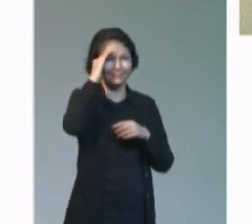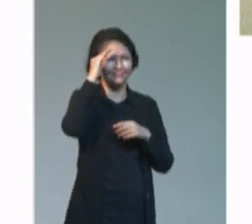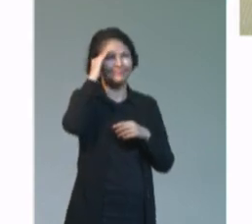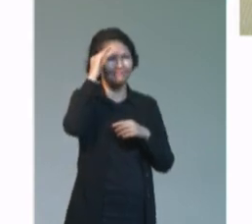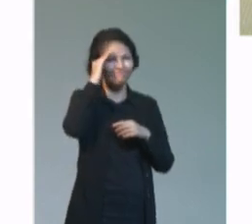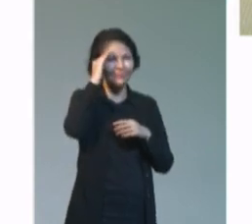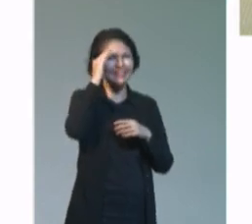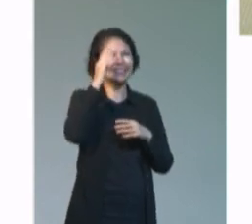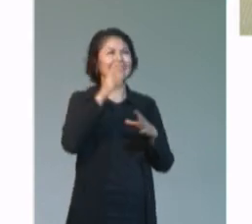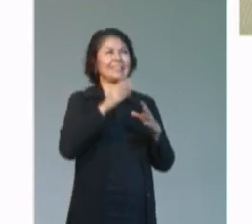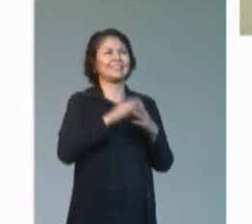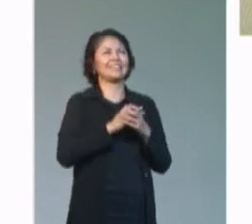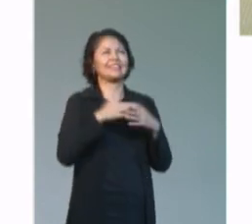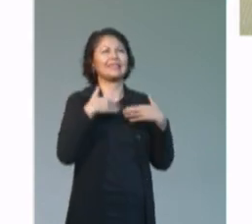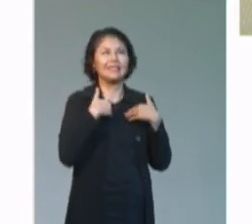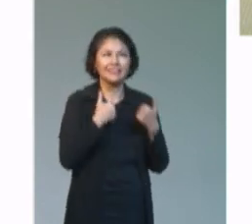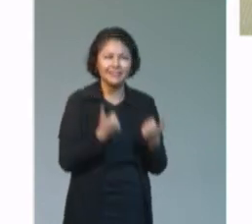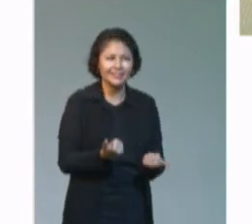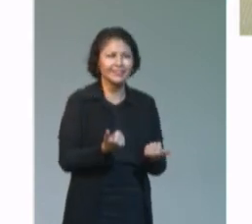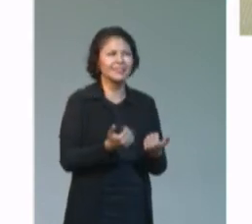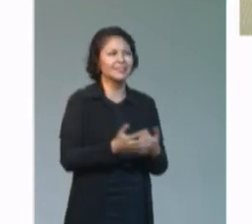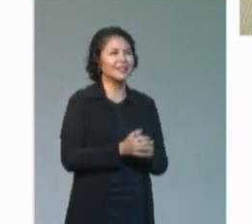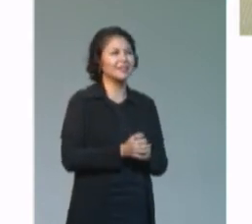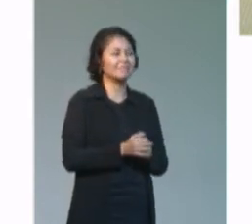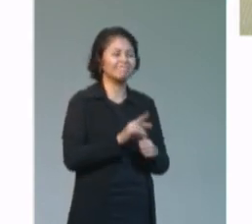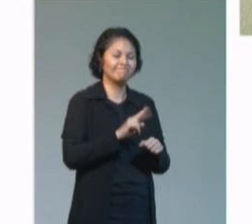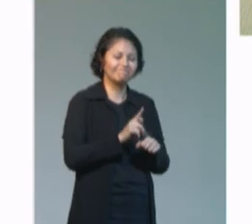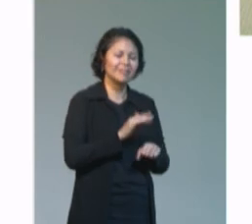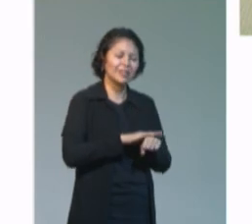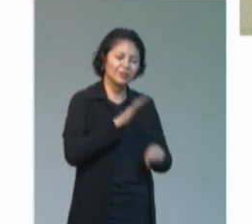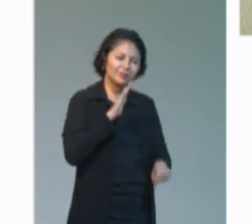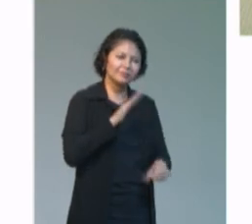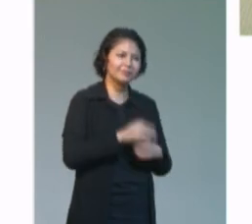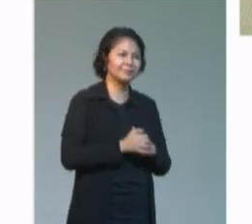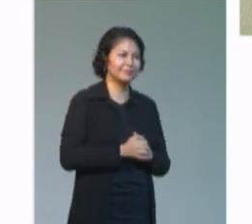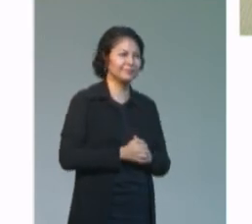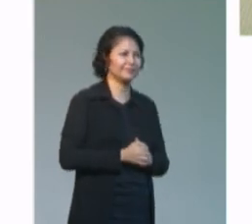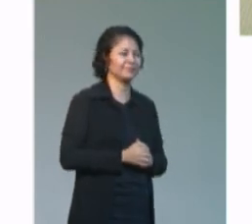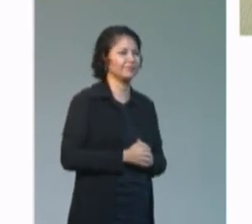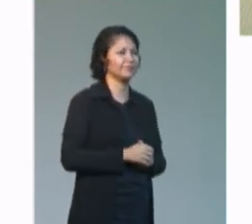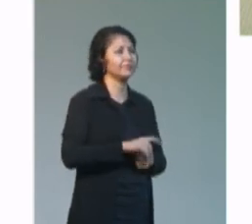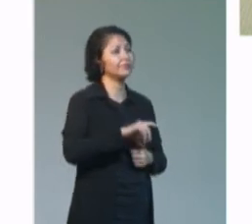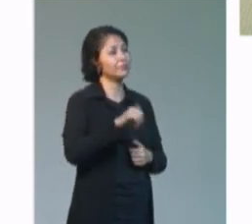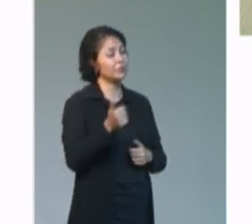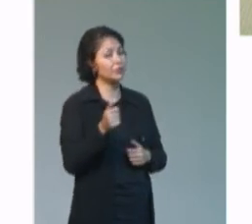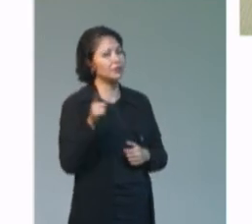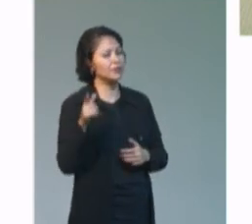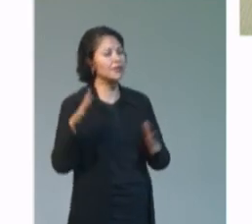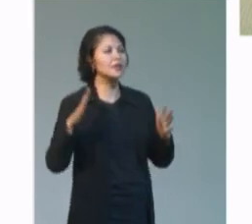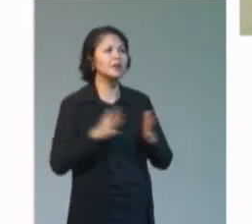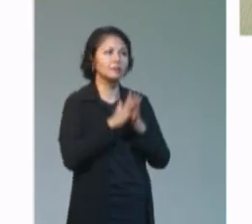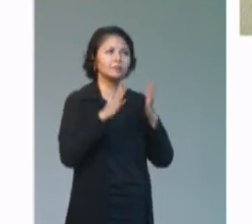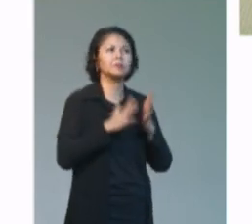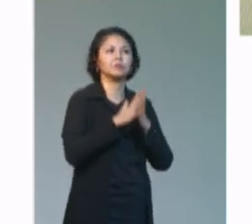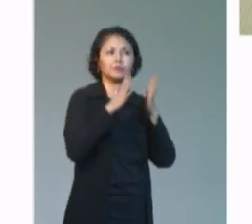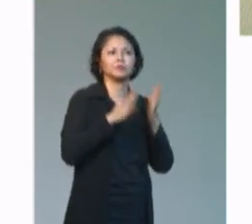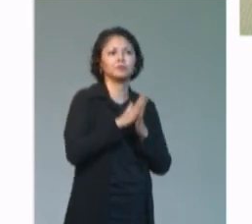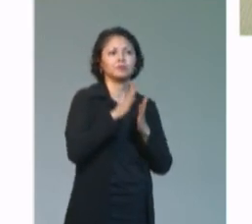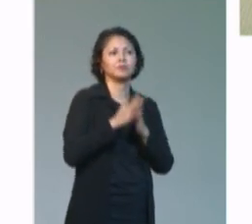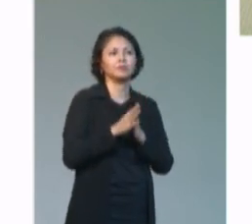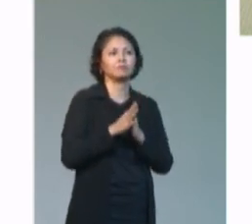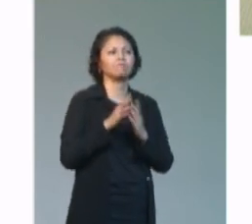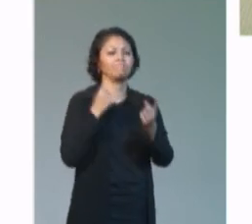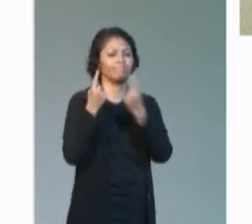también es cambiar el paso de la recepción de información a la participación y a la interactividad